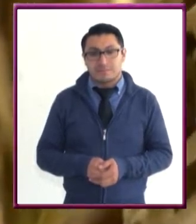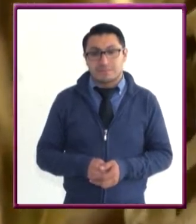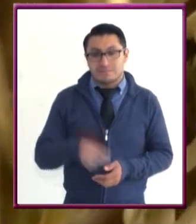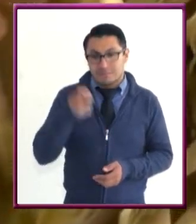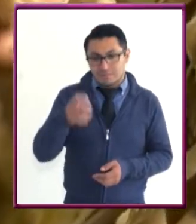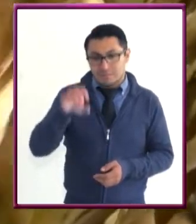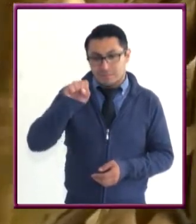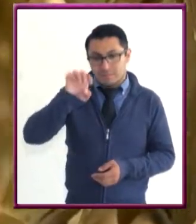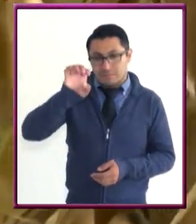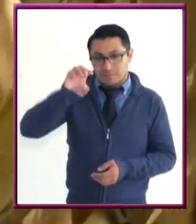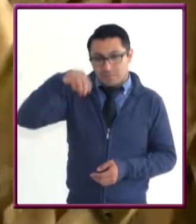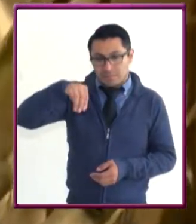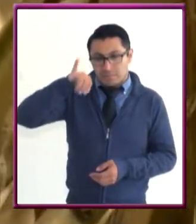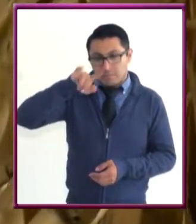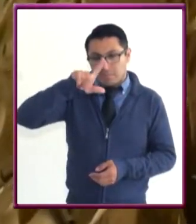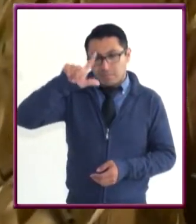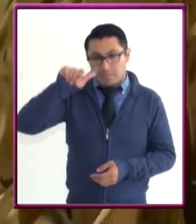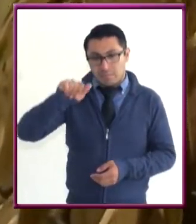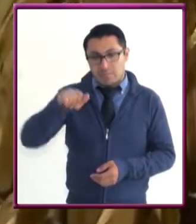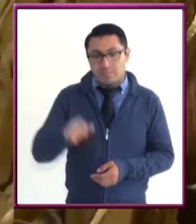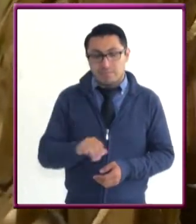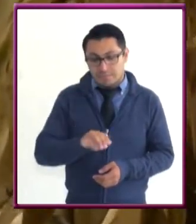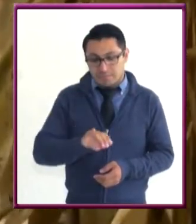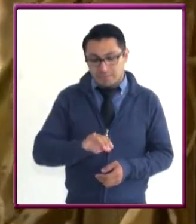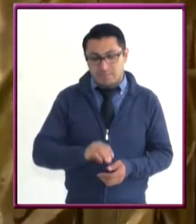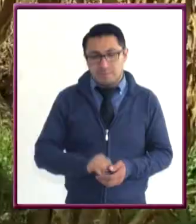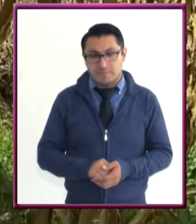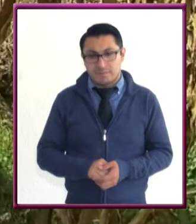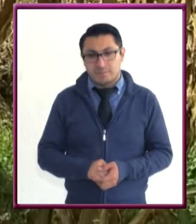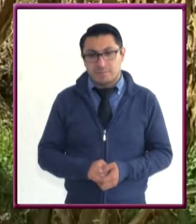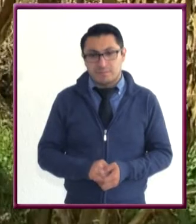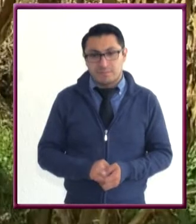azul, o en otras partes le dicen negro.